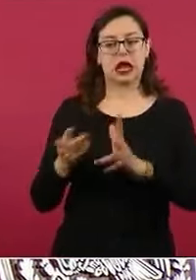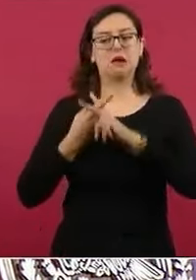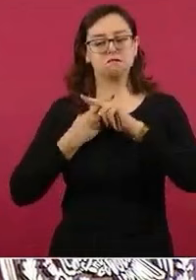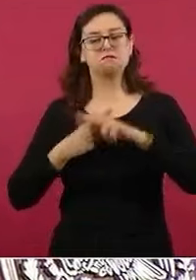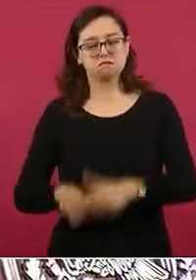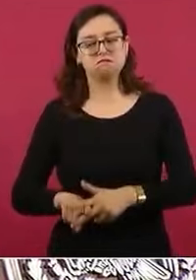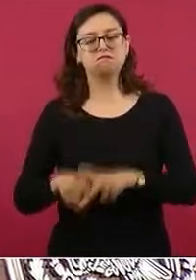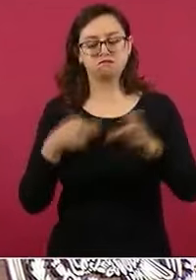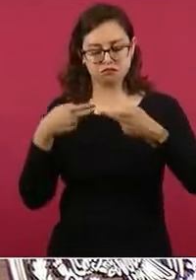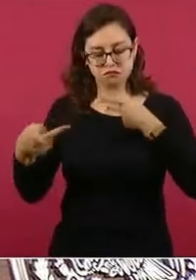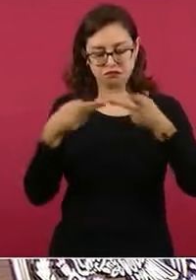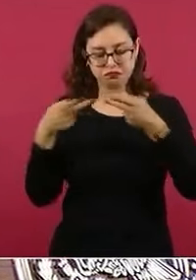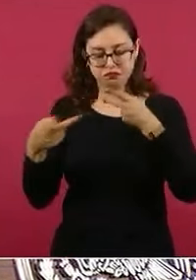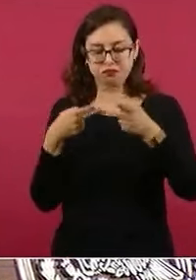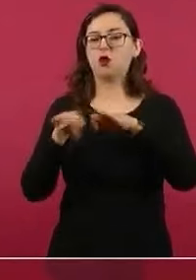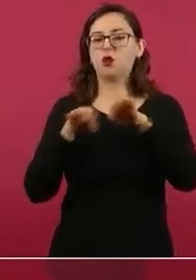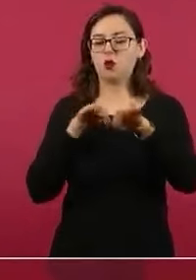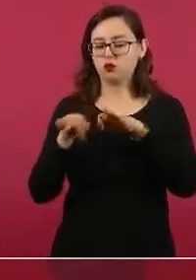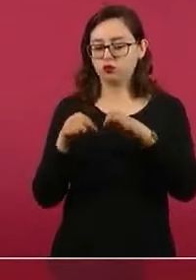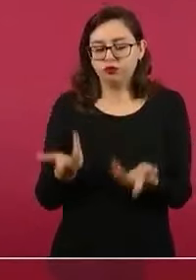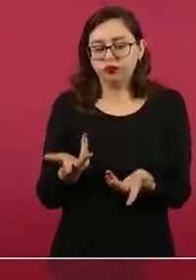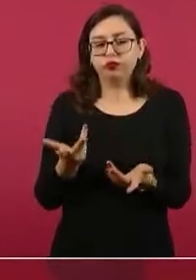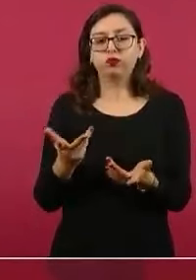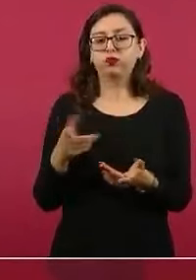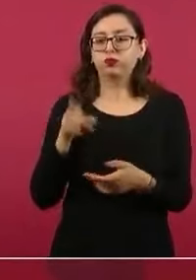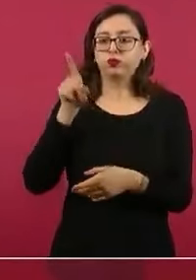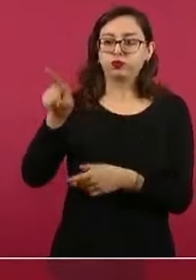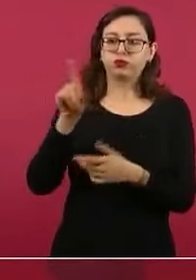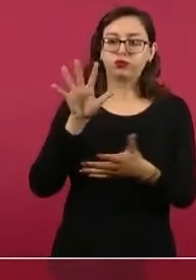en la rehabilitación